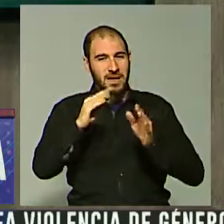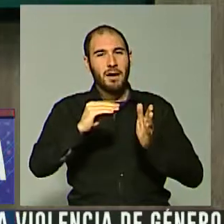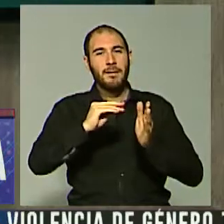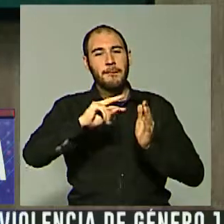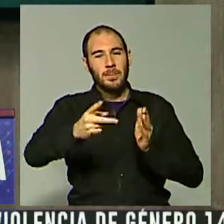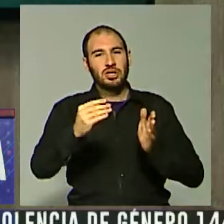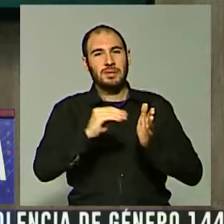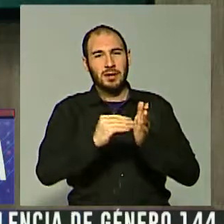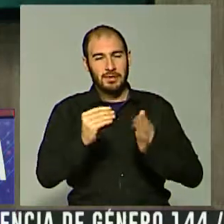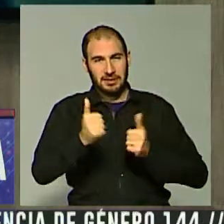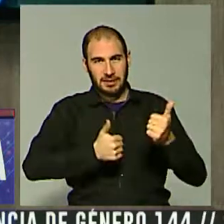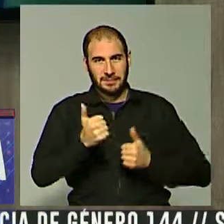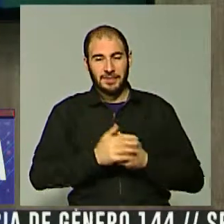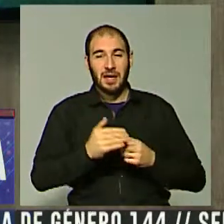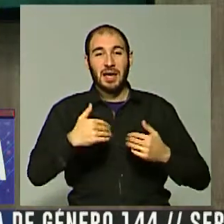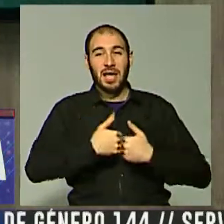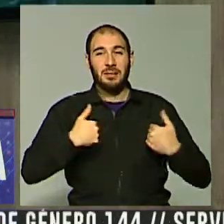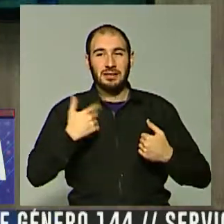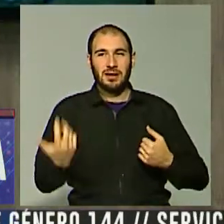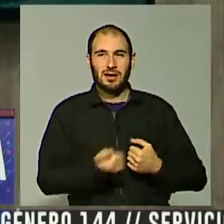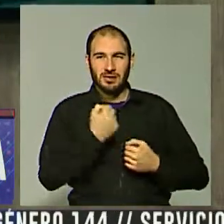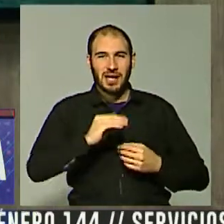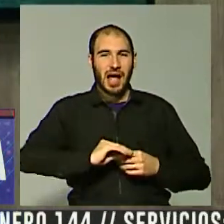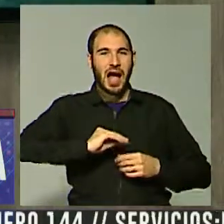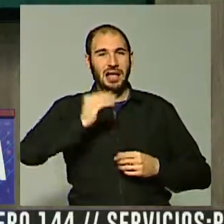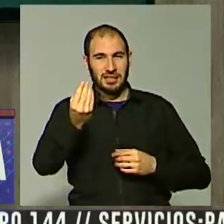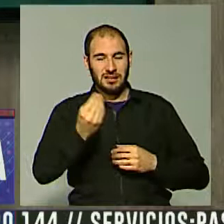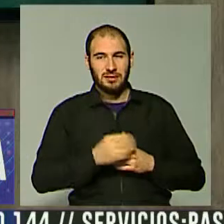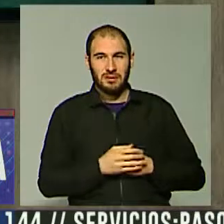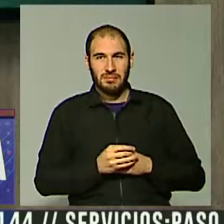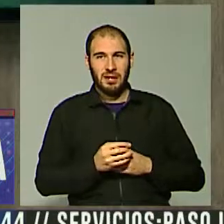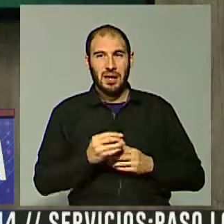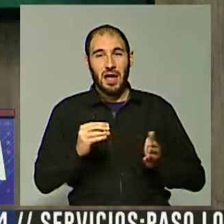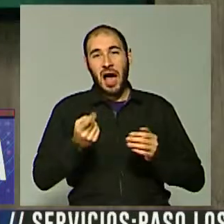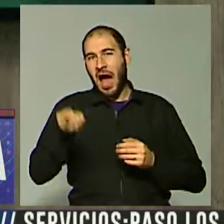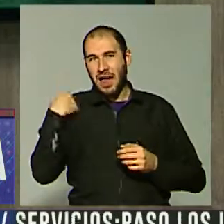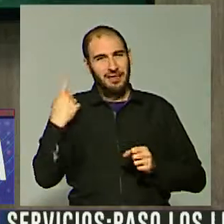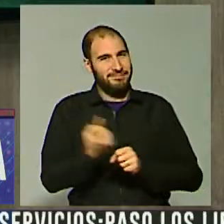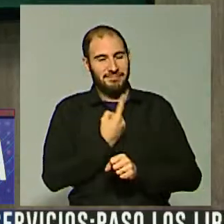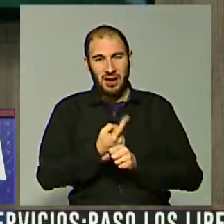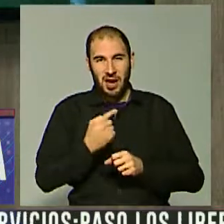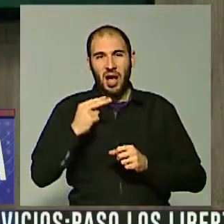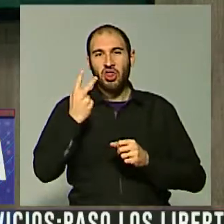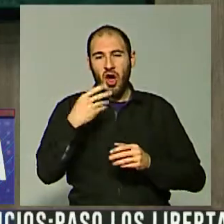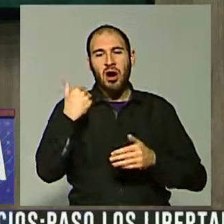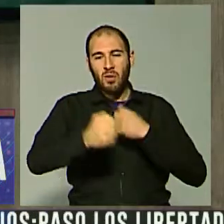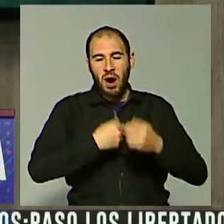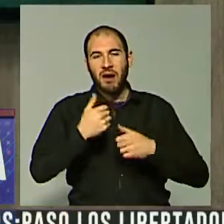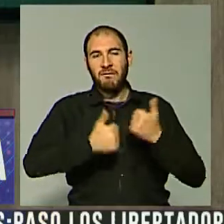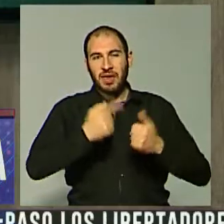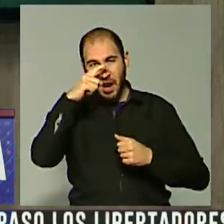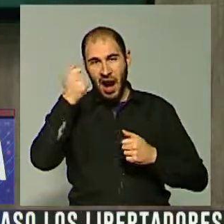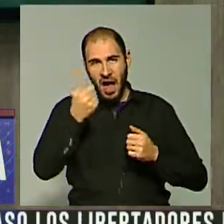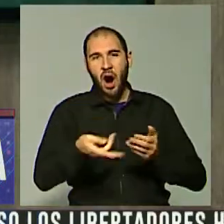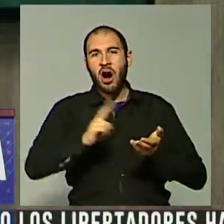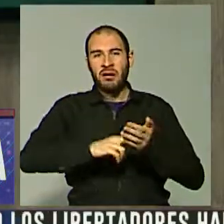próxima temporada y Gimnasia logró este tan ansiado ascenso. Se le negó la temporada pasada, luego de dos temporadas jugando el Federal A, vuelve